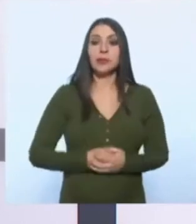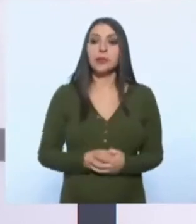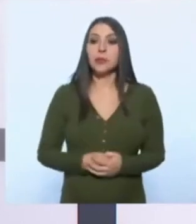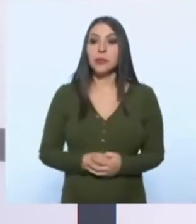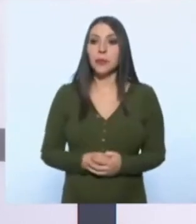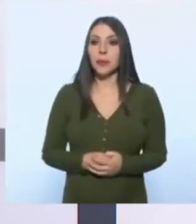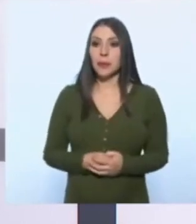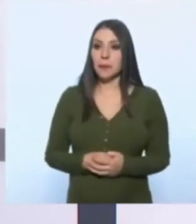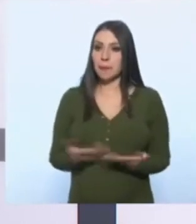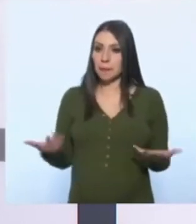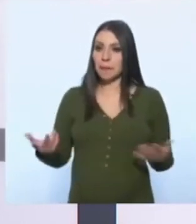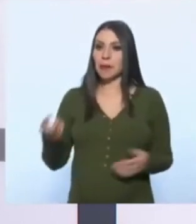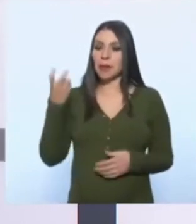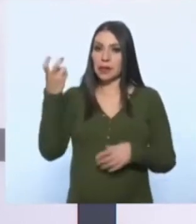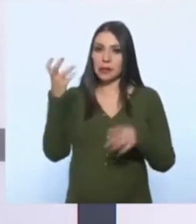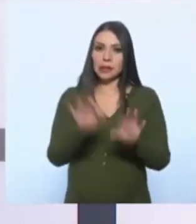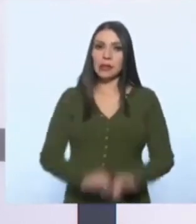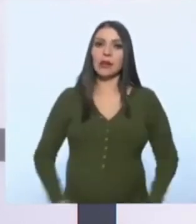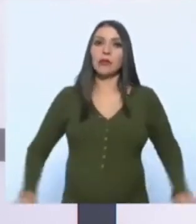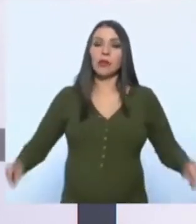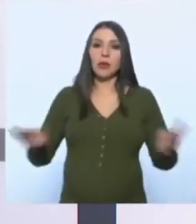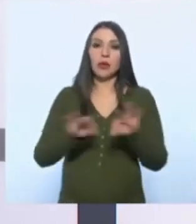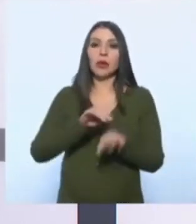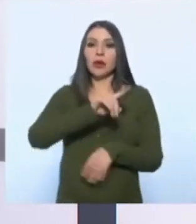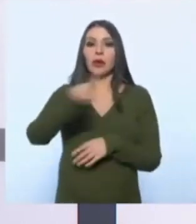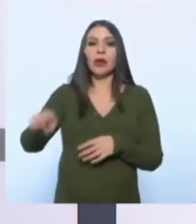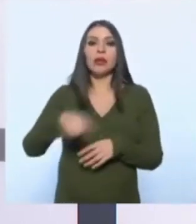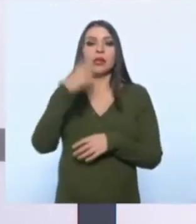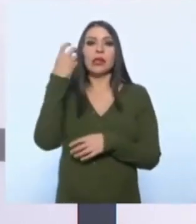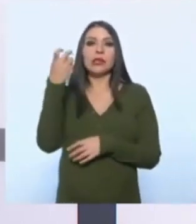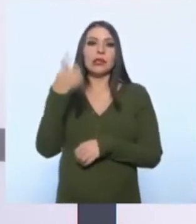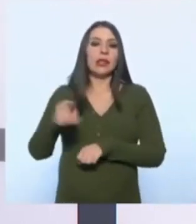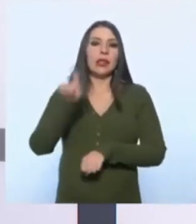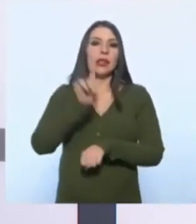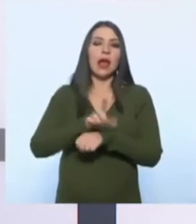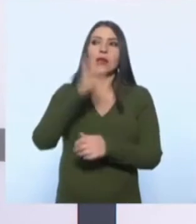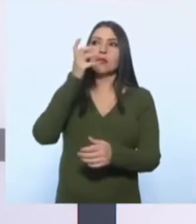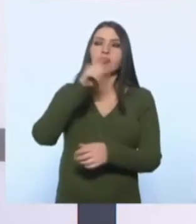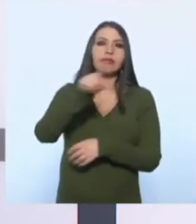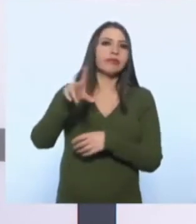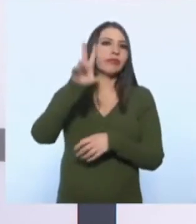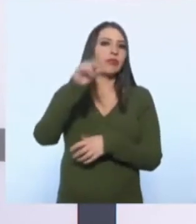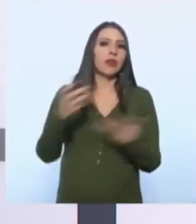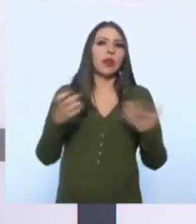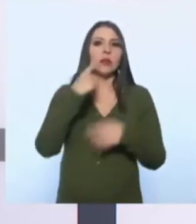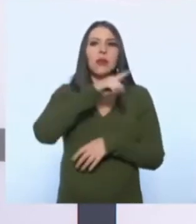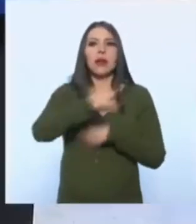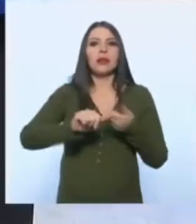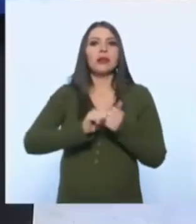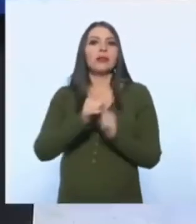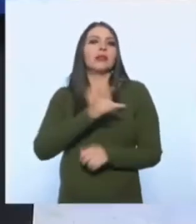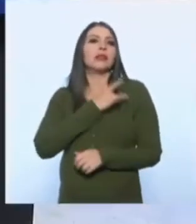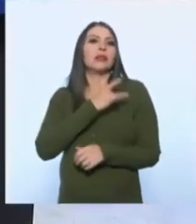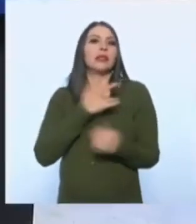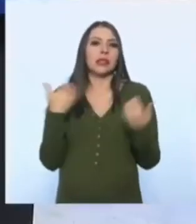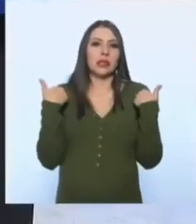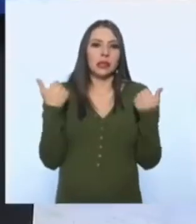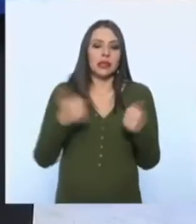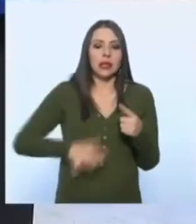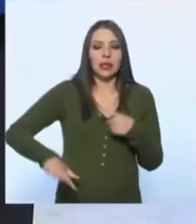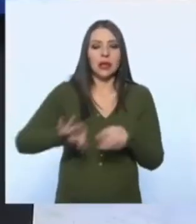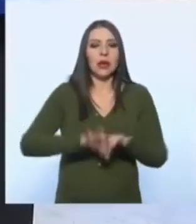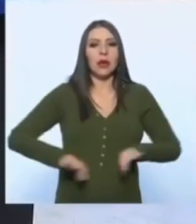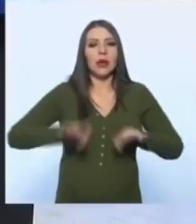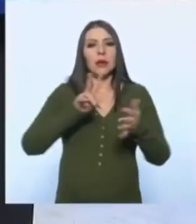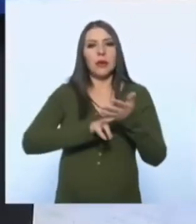importante el paro, para para visibilizar lo que somos y lo que hacemos en la sociedad. No, a mí lo que me parece sorprendente es